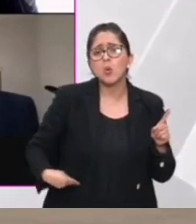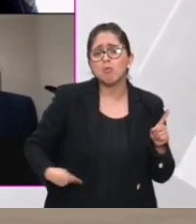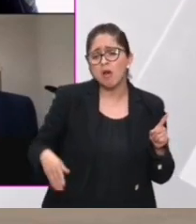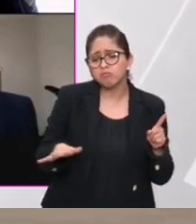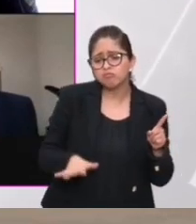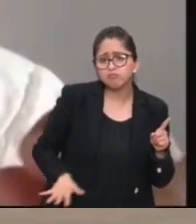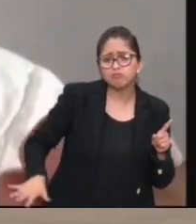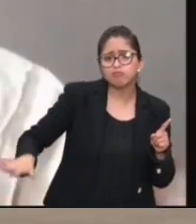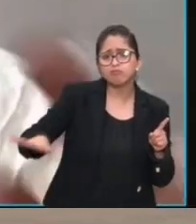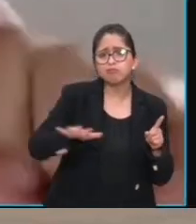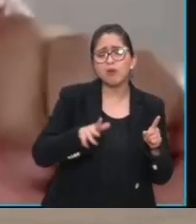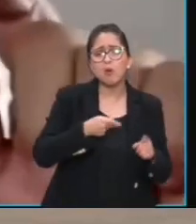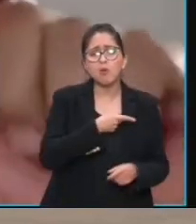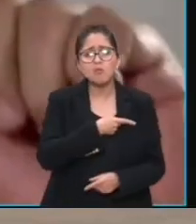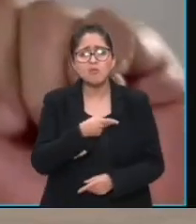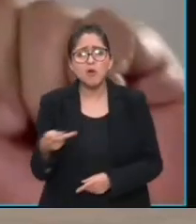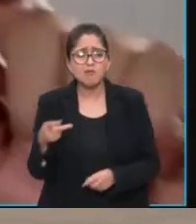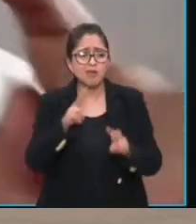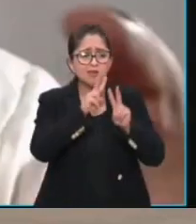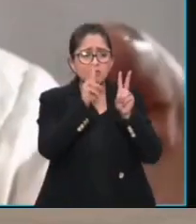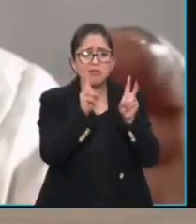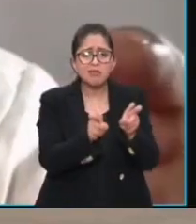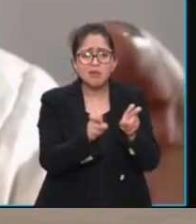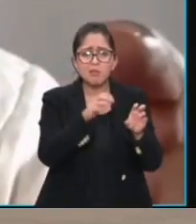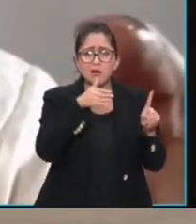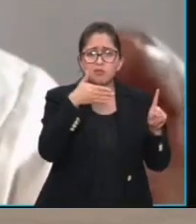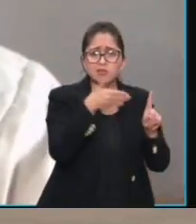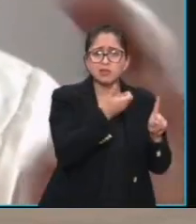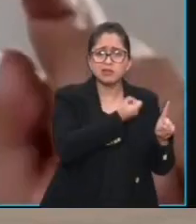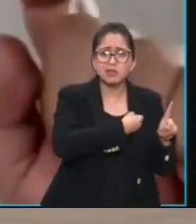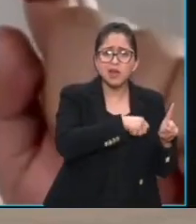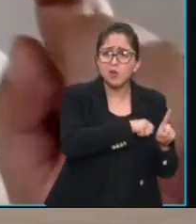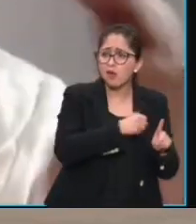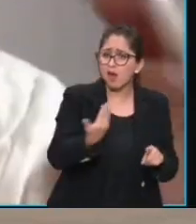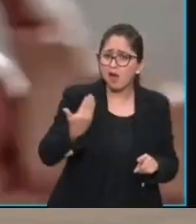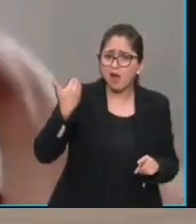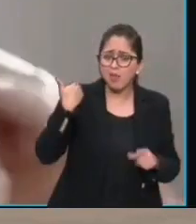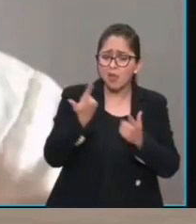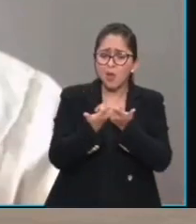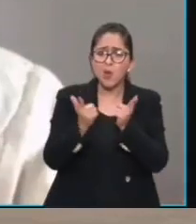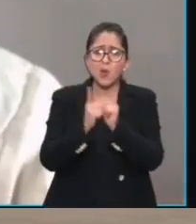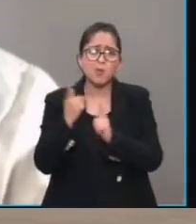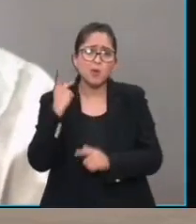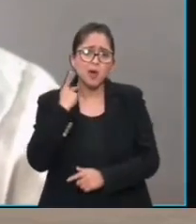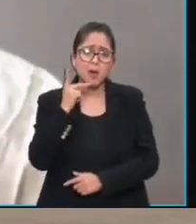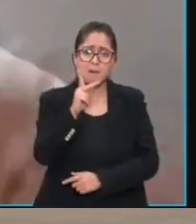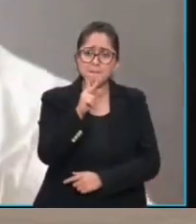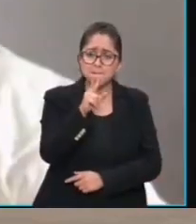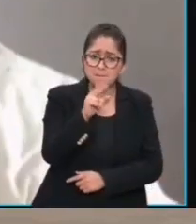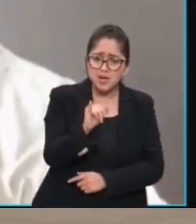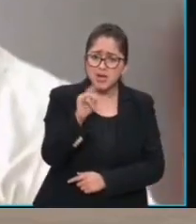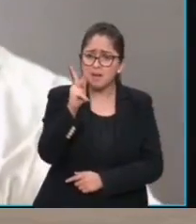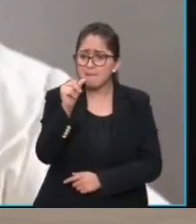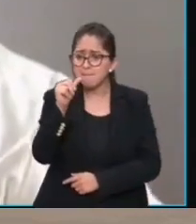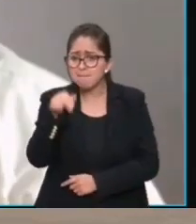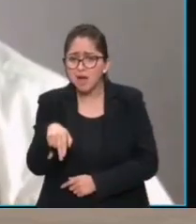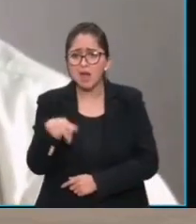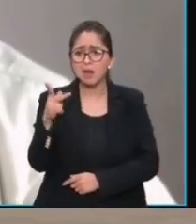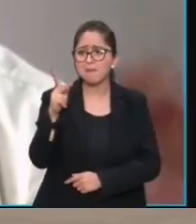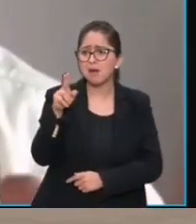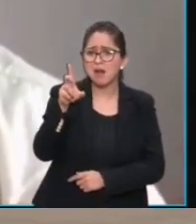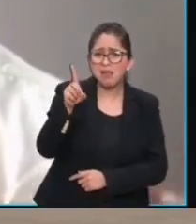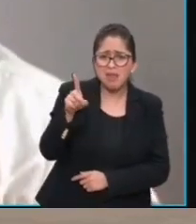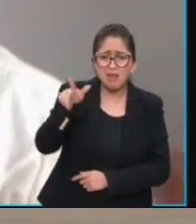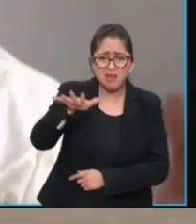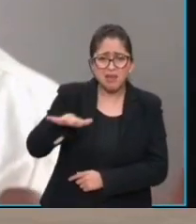empobrecimiento por causas de salud del neoliberalismo, de los partidos del PRI, del PAN, de MC, en fin, del PRD. O